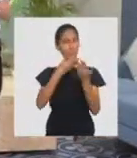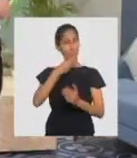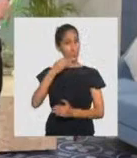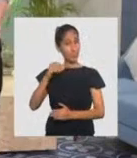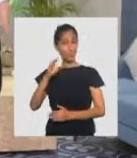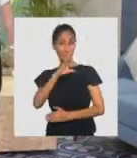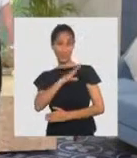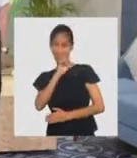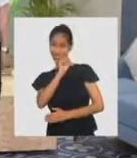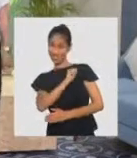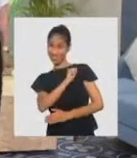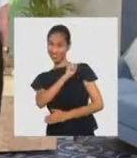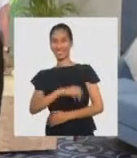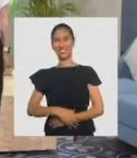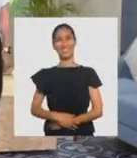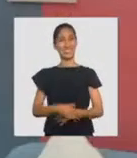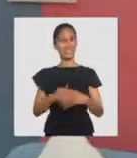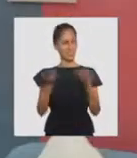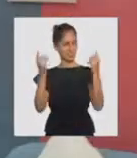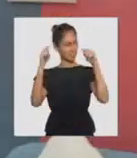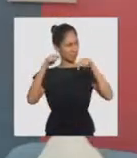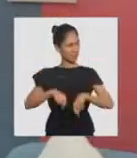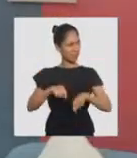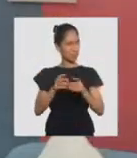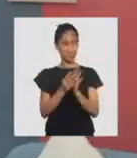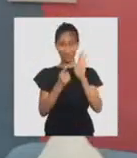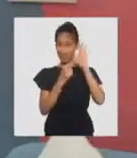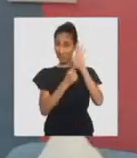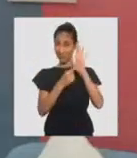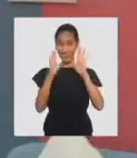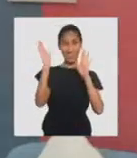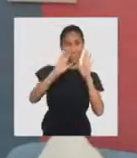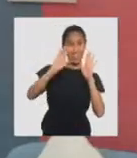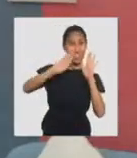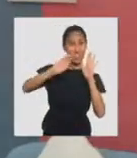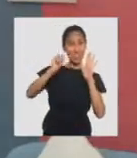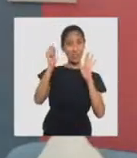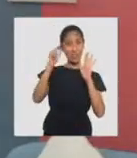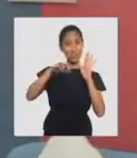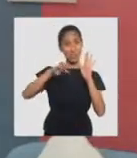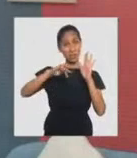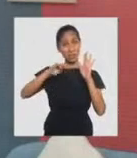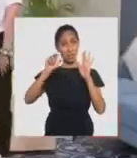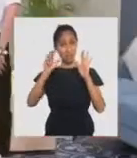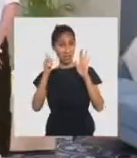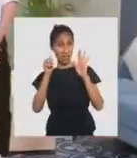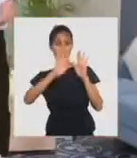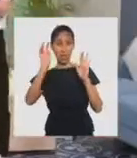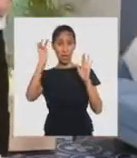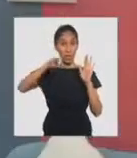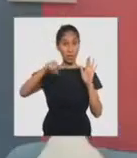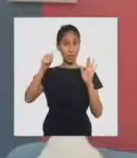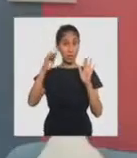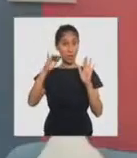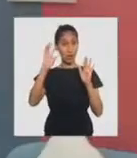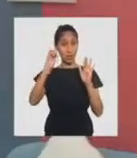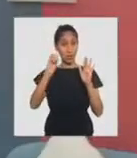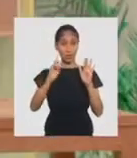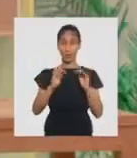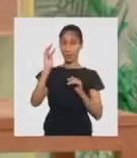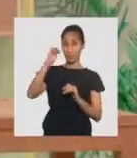las chicas y chicos de quinto de secundaria. Pues ahora te los presento. Hola Camila, hola Mario,